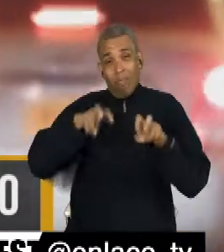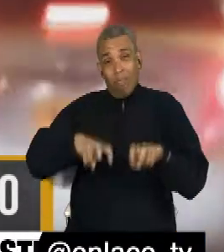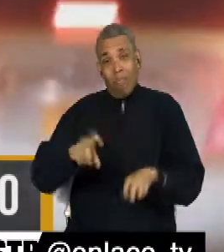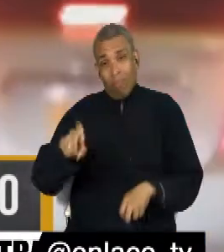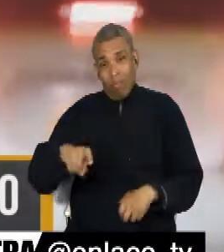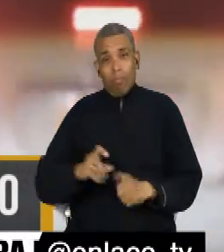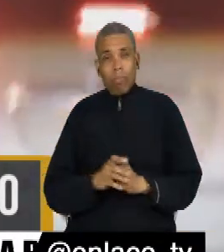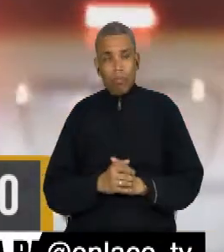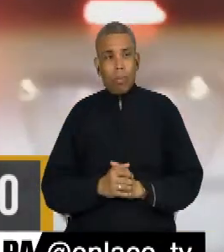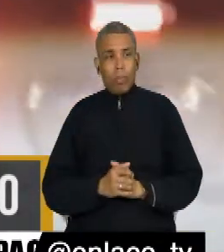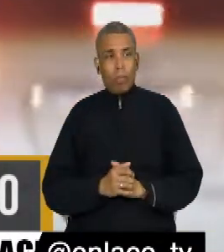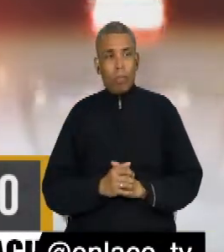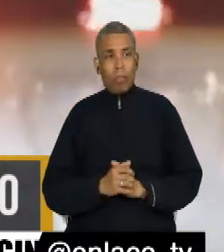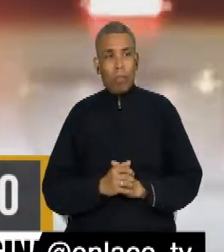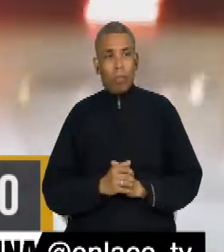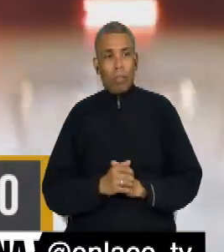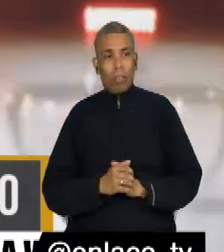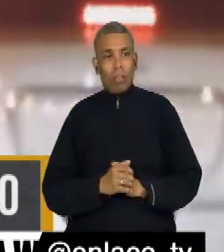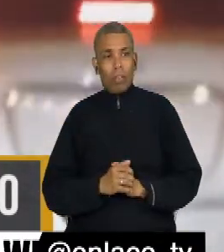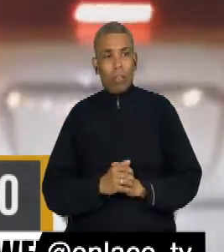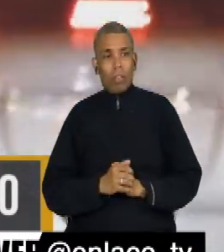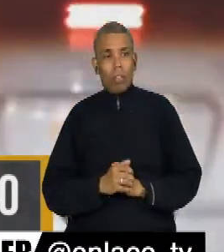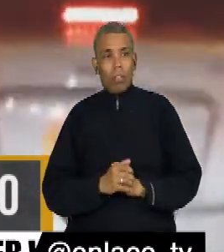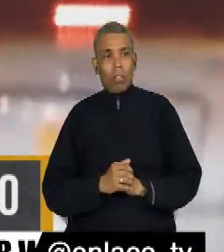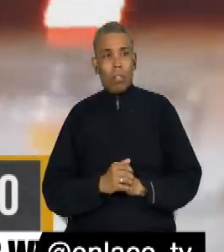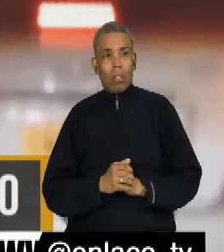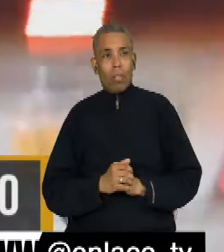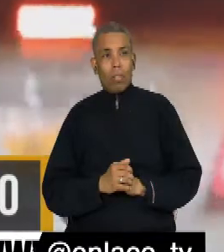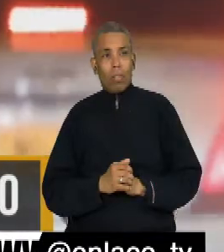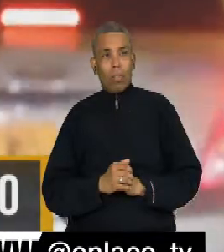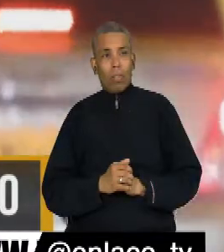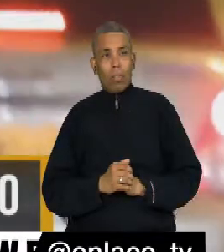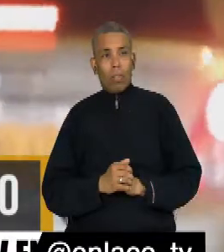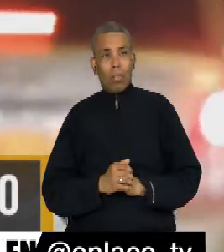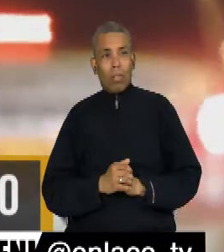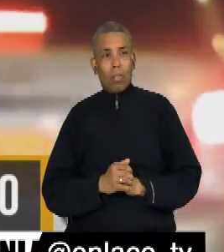de ellos mismos con este tipo de imprudencias.